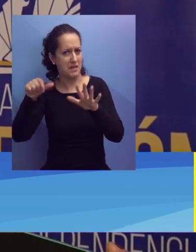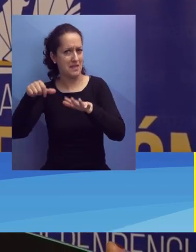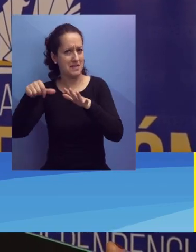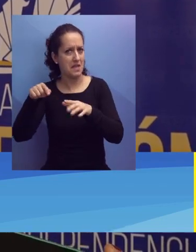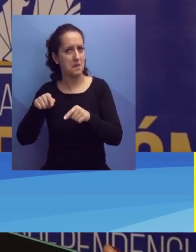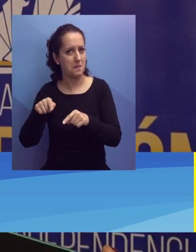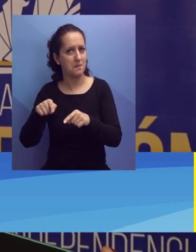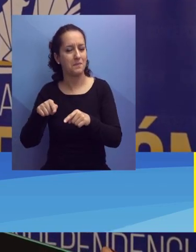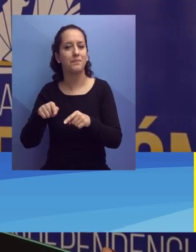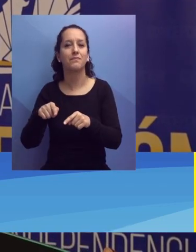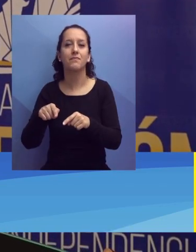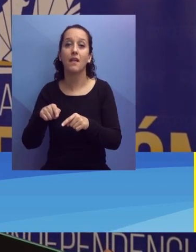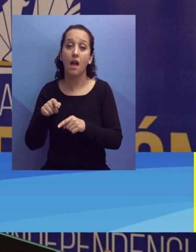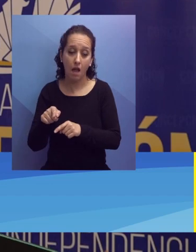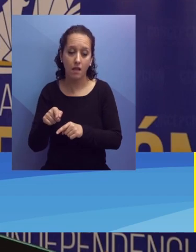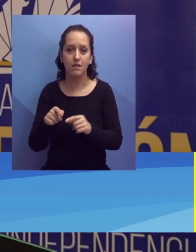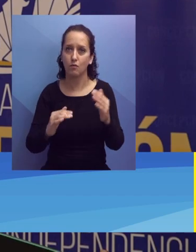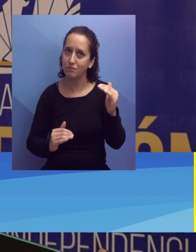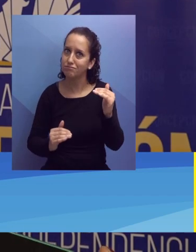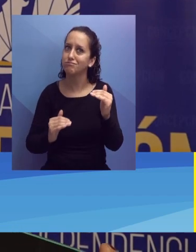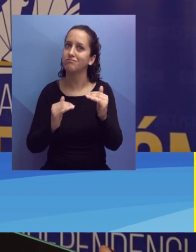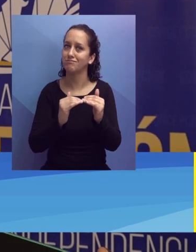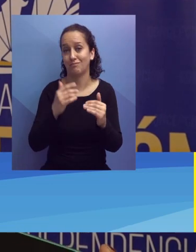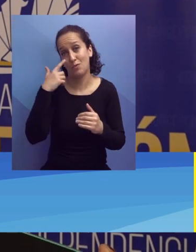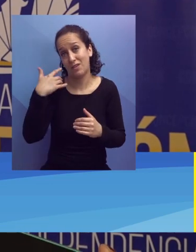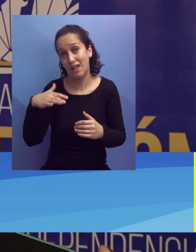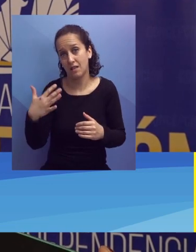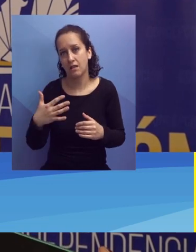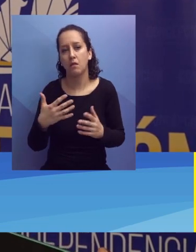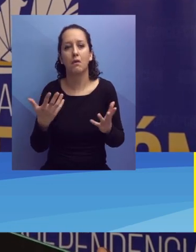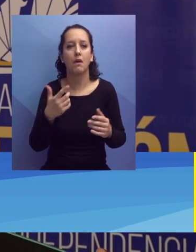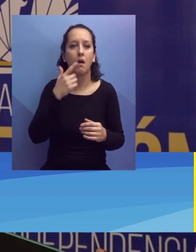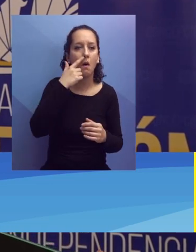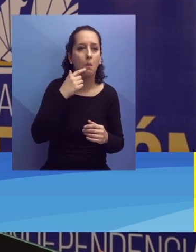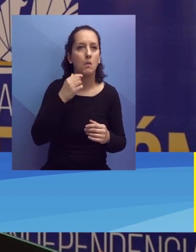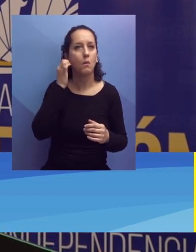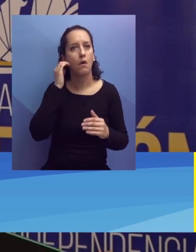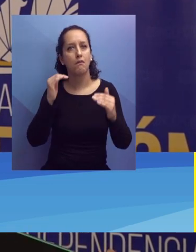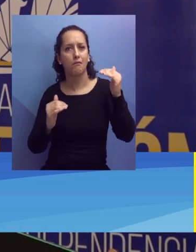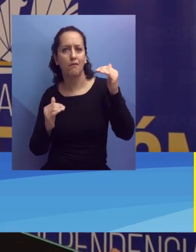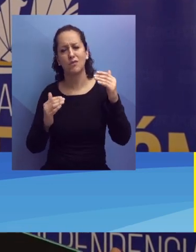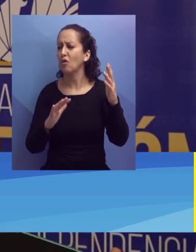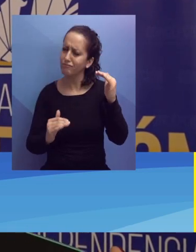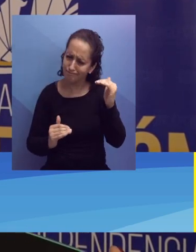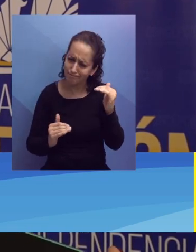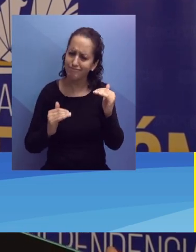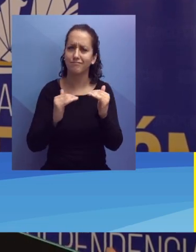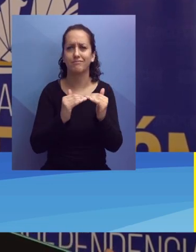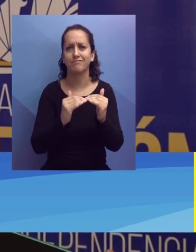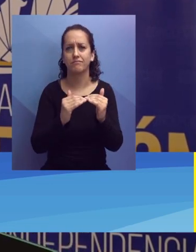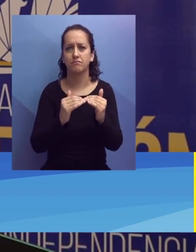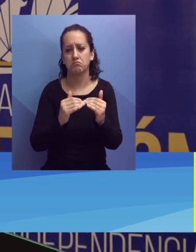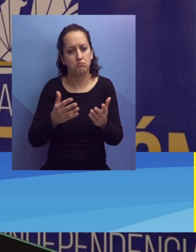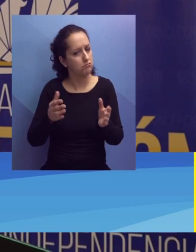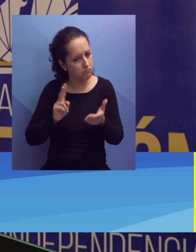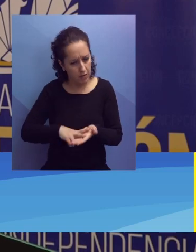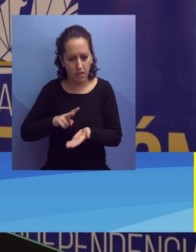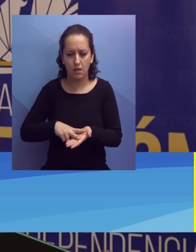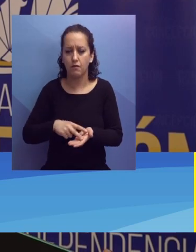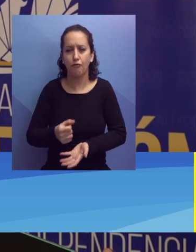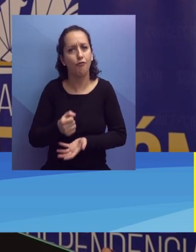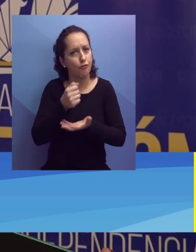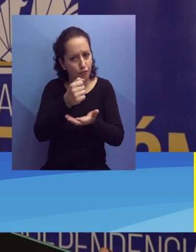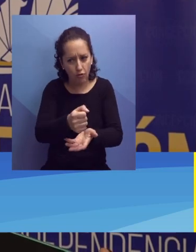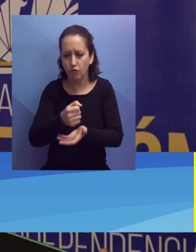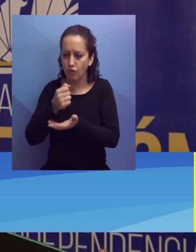lo tanto, la idea de ir acercando esta brecha que existe entre hombres y mujeres se va dando en la práctica también con